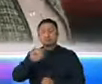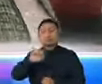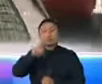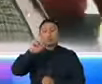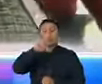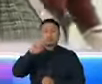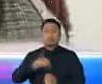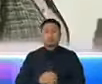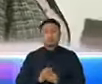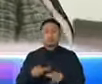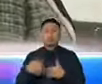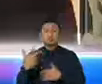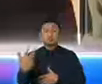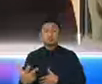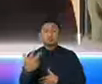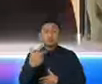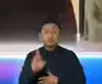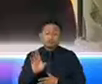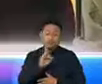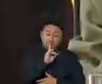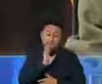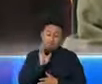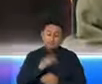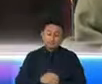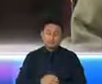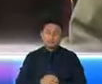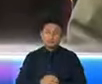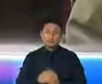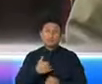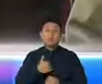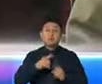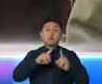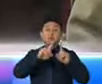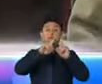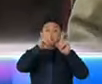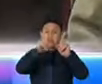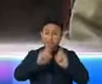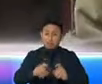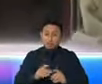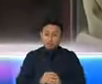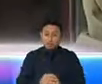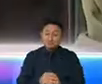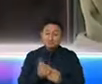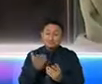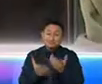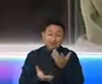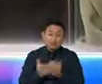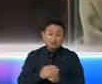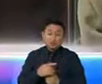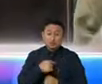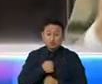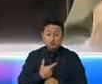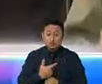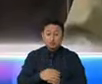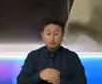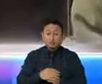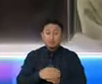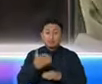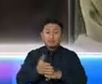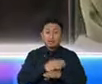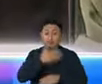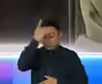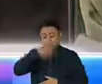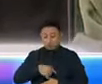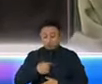la conformación de la terna. Les ruego evitarme preguntas que de alguna manera me induzcan a